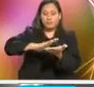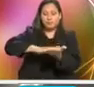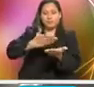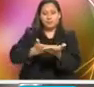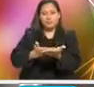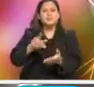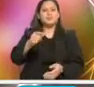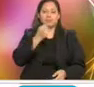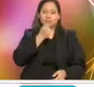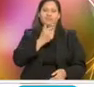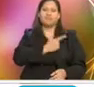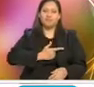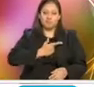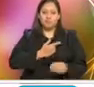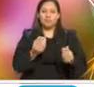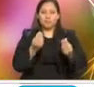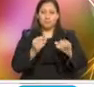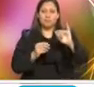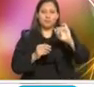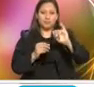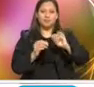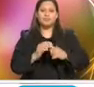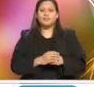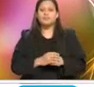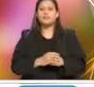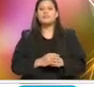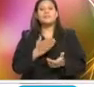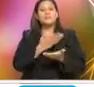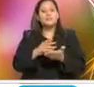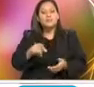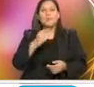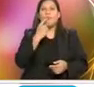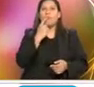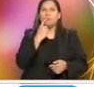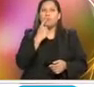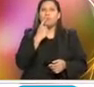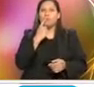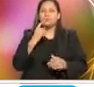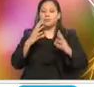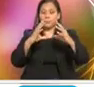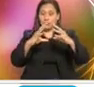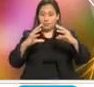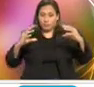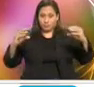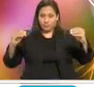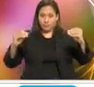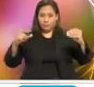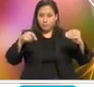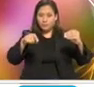les llama mucho la atención, ¿no? Les gusta. Les gusta, sí, esto. Además va a quedar crujiente, la calabaza